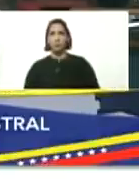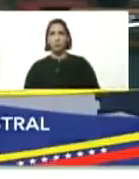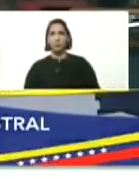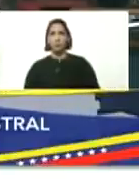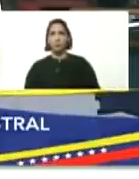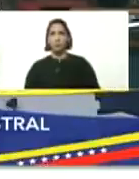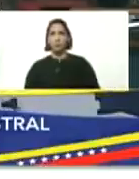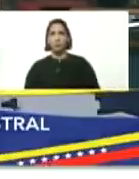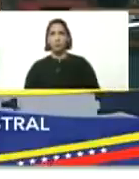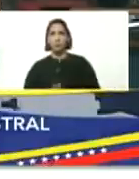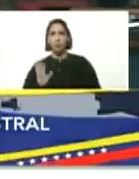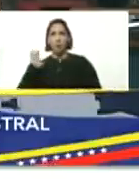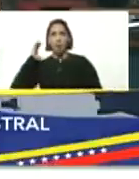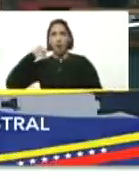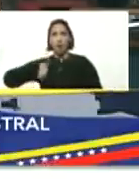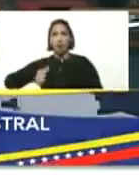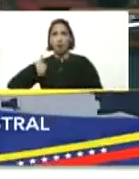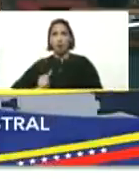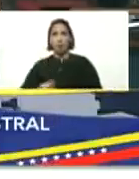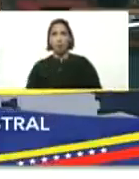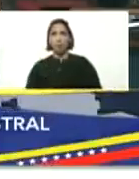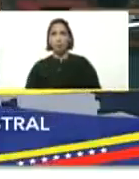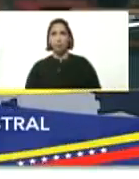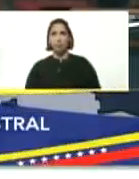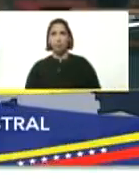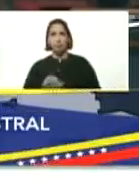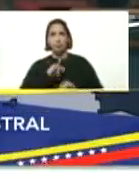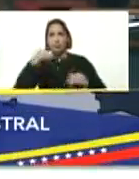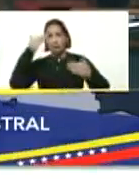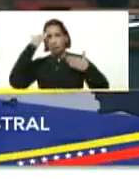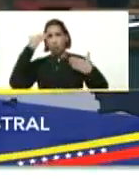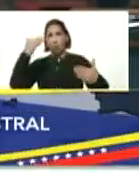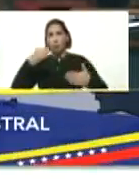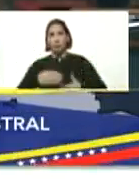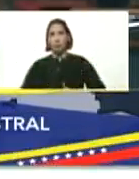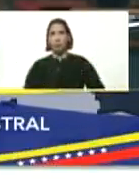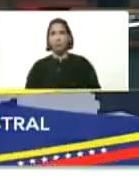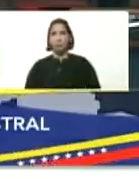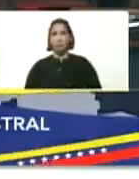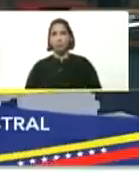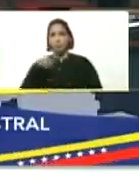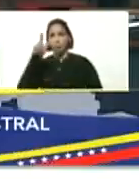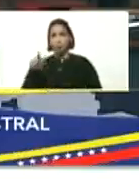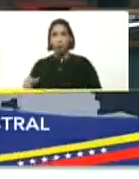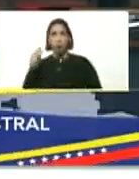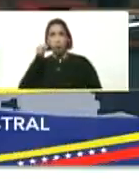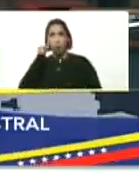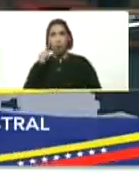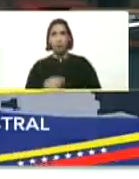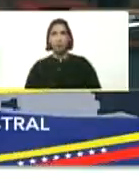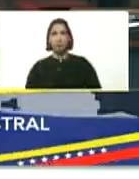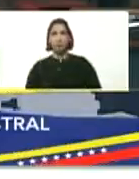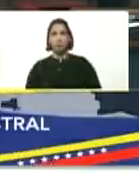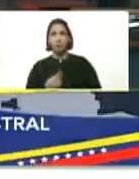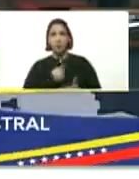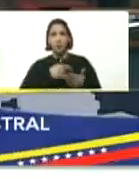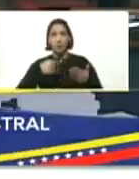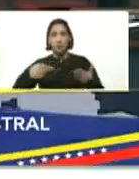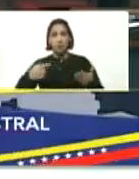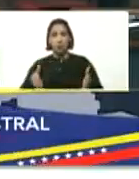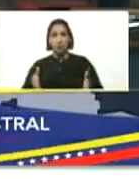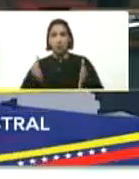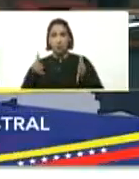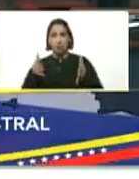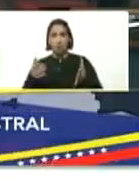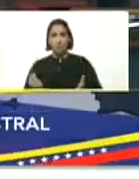De Argentina. Ya los saludamos. Perla Suez, escritora ganadora